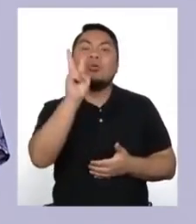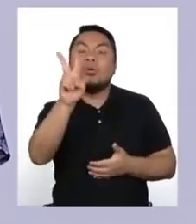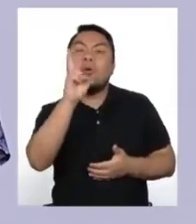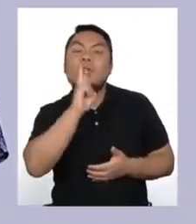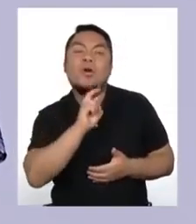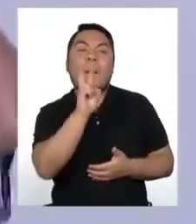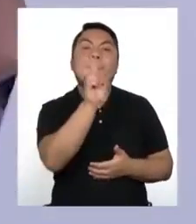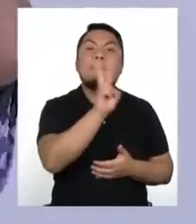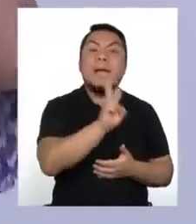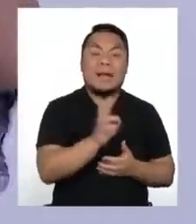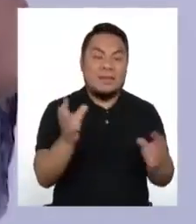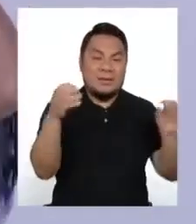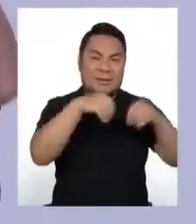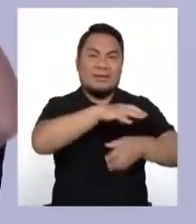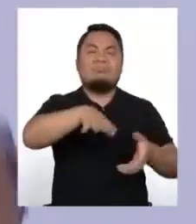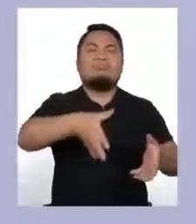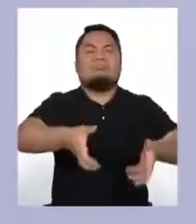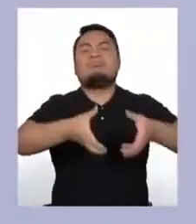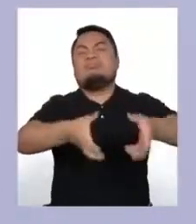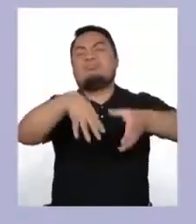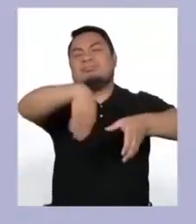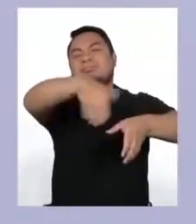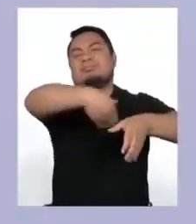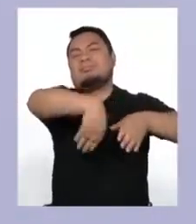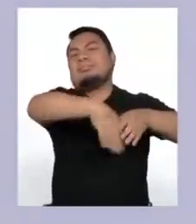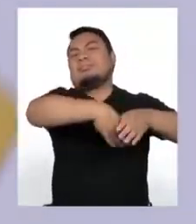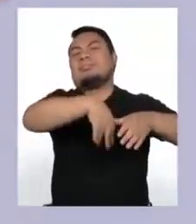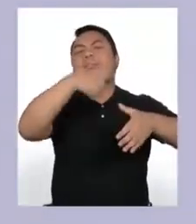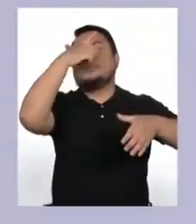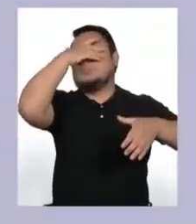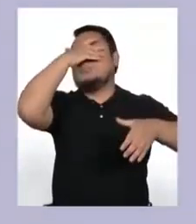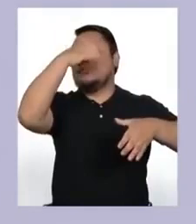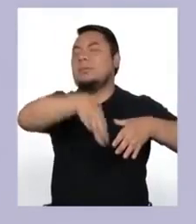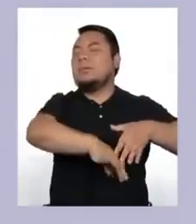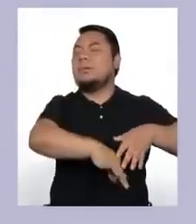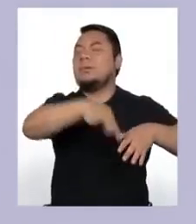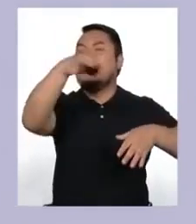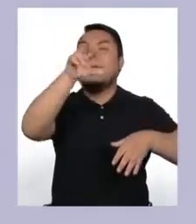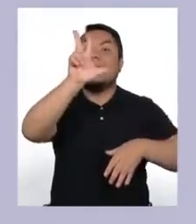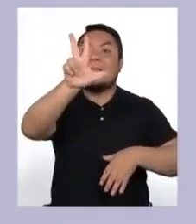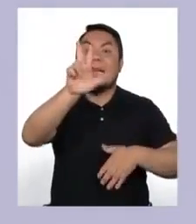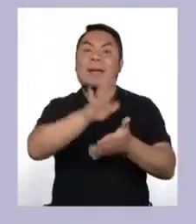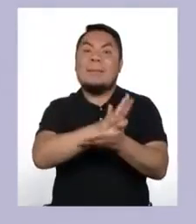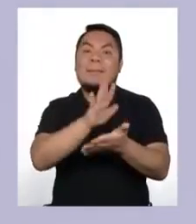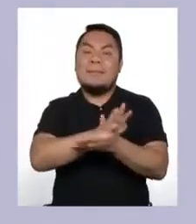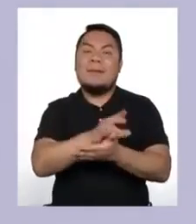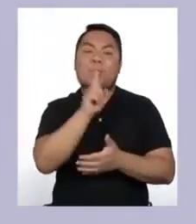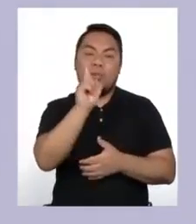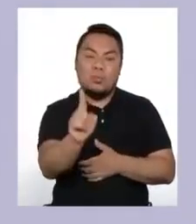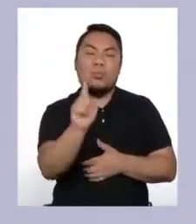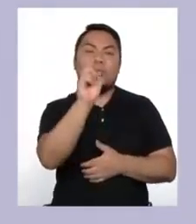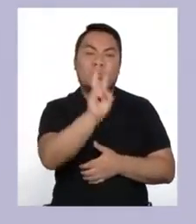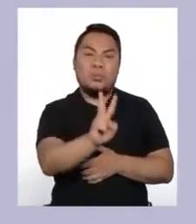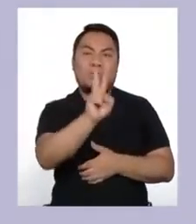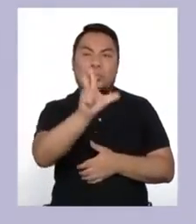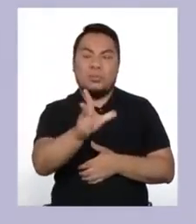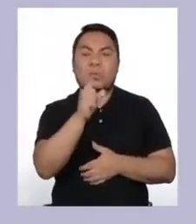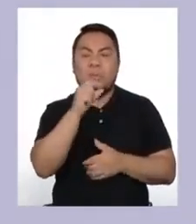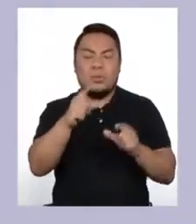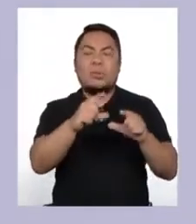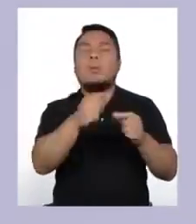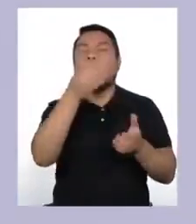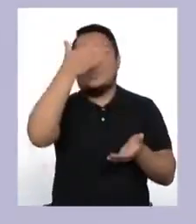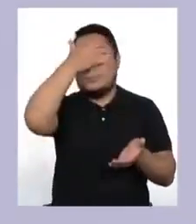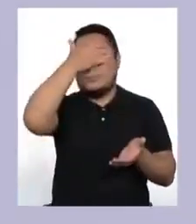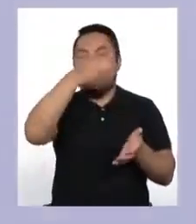rojo. Chocolatea bien y sin ver, saca 3 papelitos uno por uno y lo vas colocando en el orden